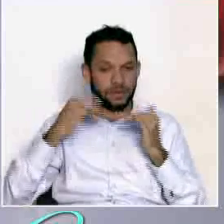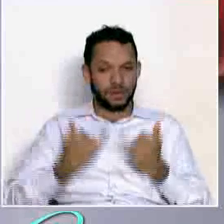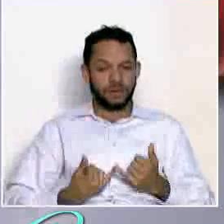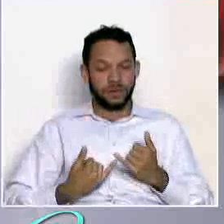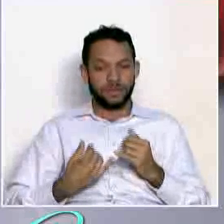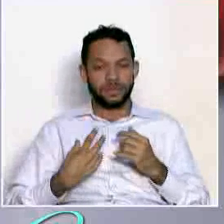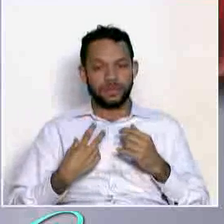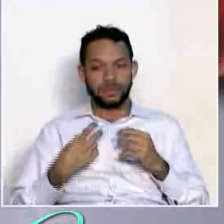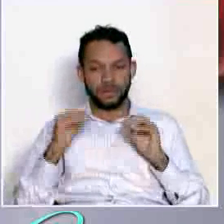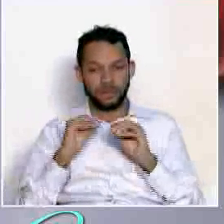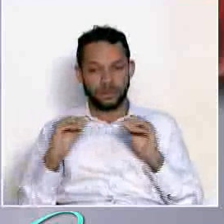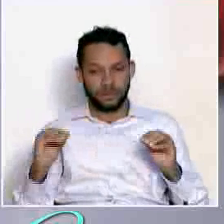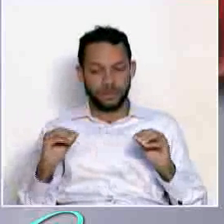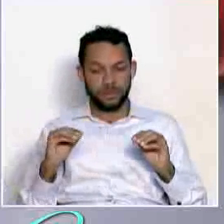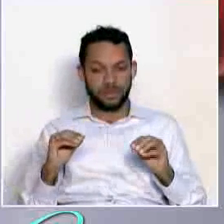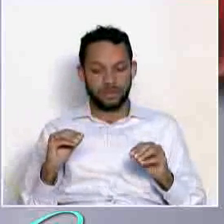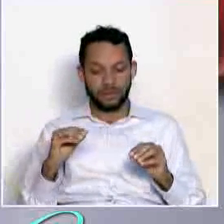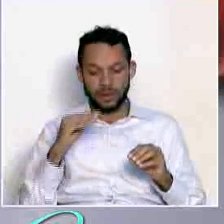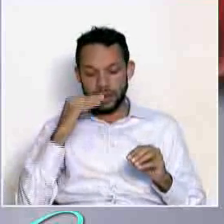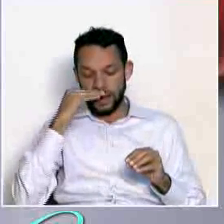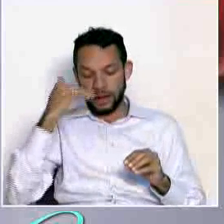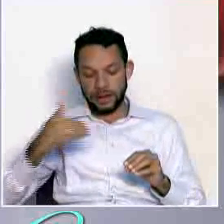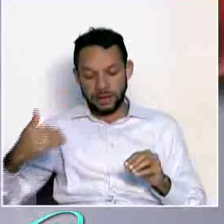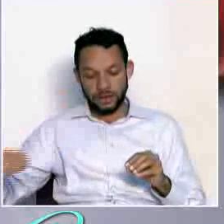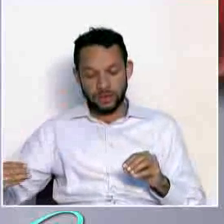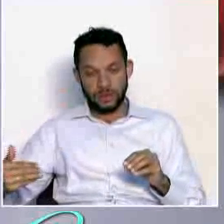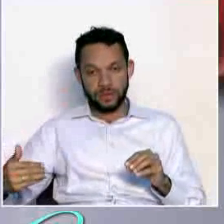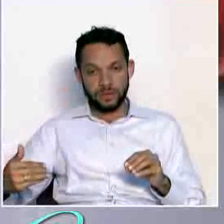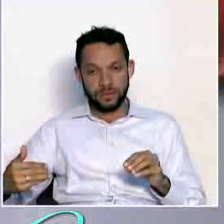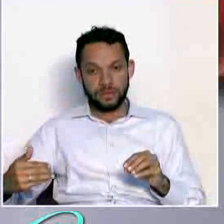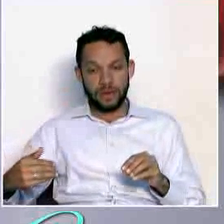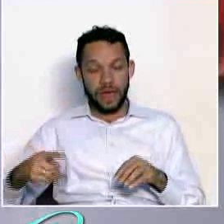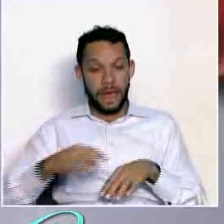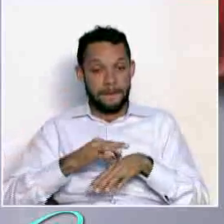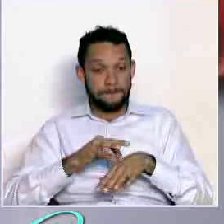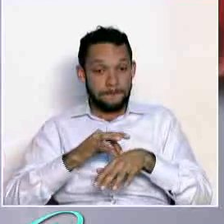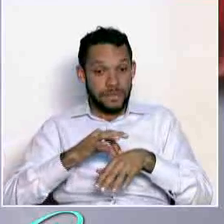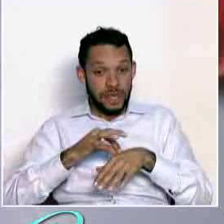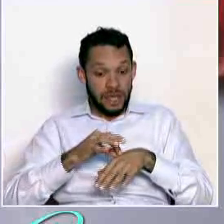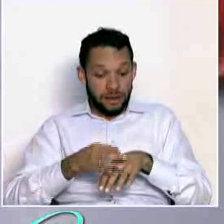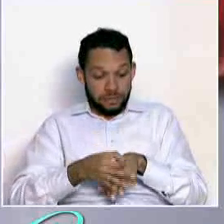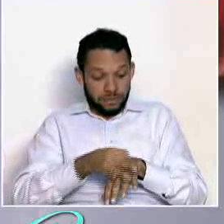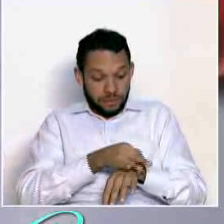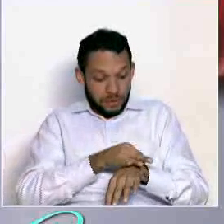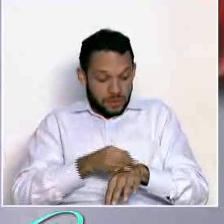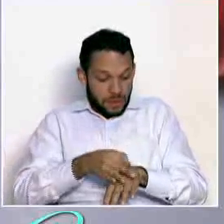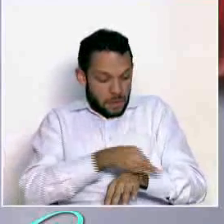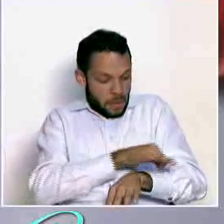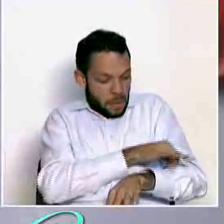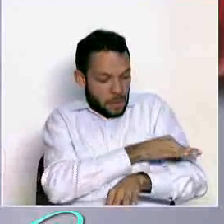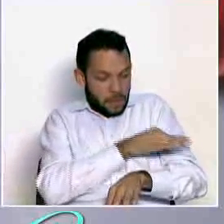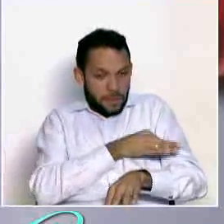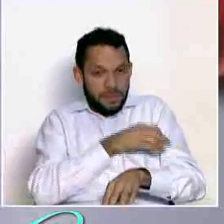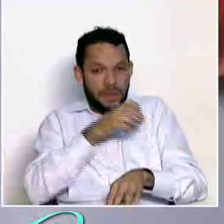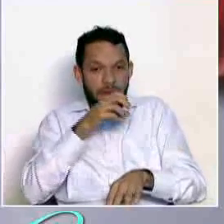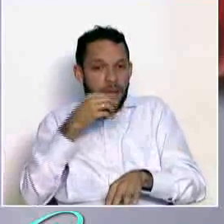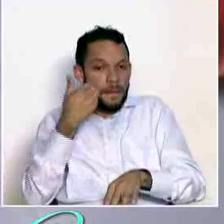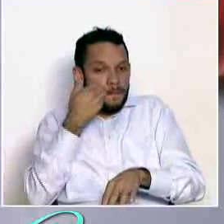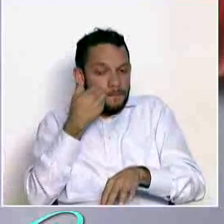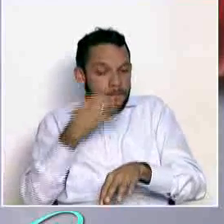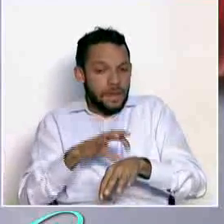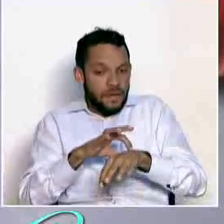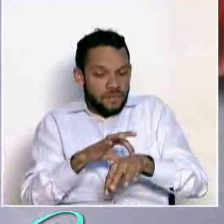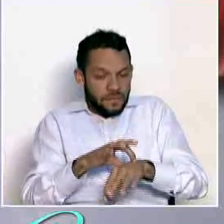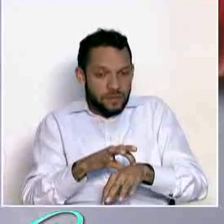caso de un niño de ictiosis que tenía la piel de elefante. Fue visto por innumerables médicos,